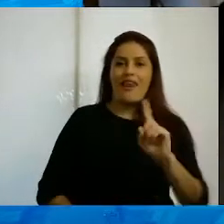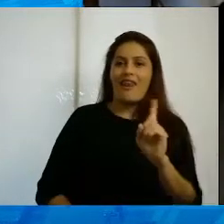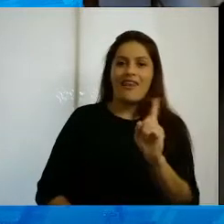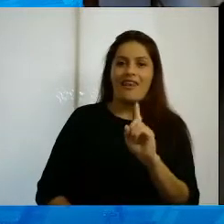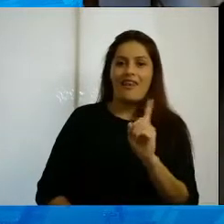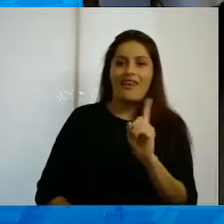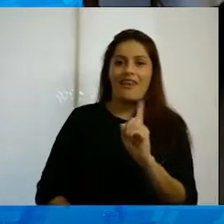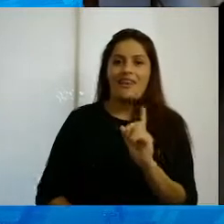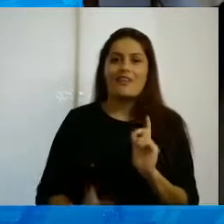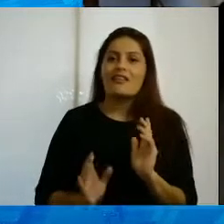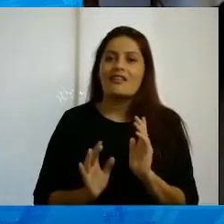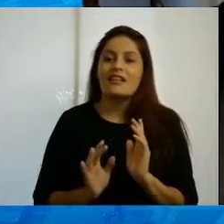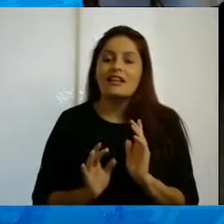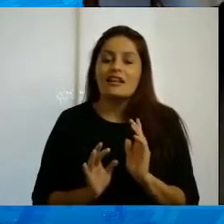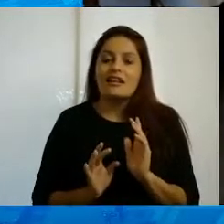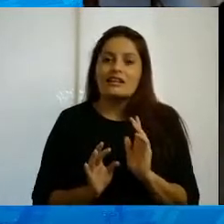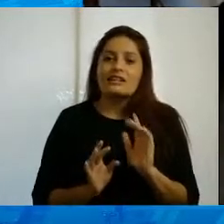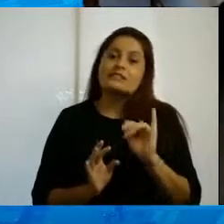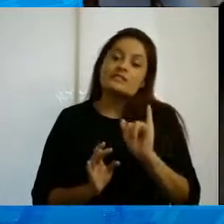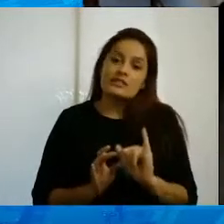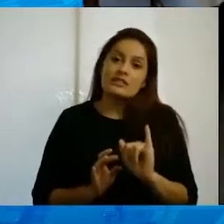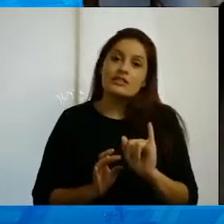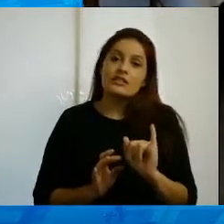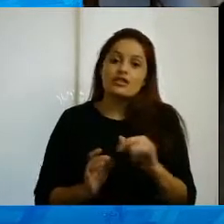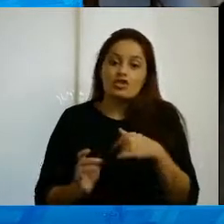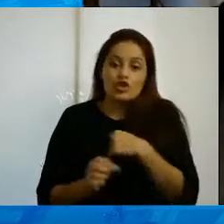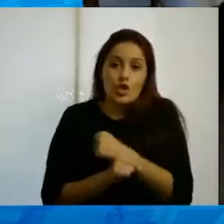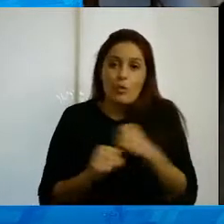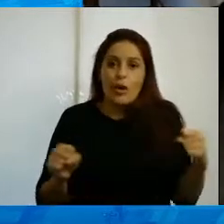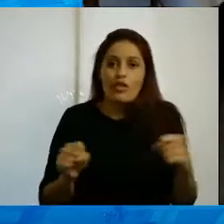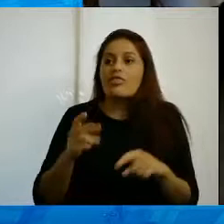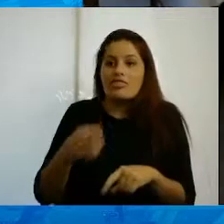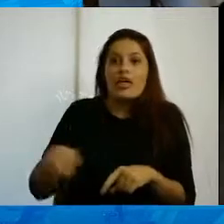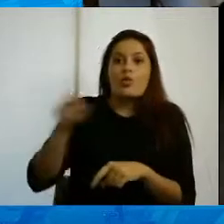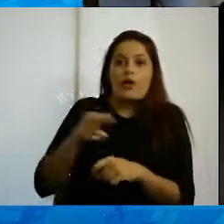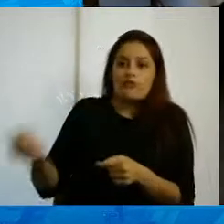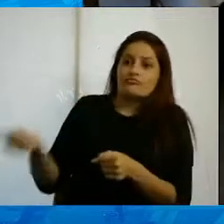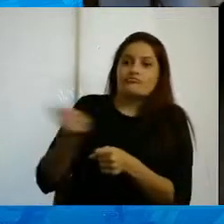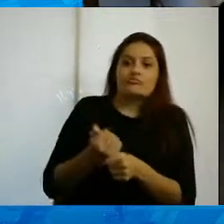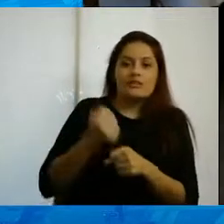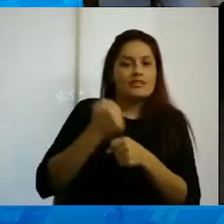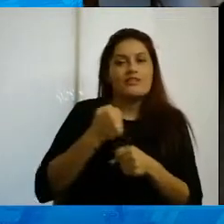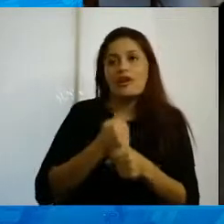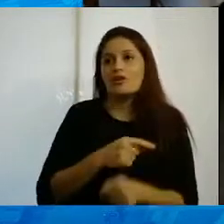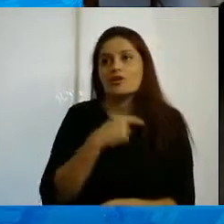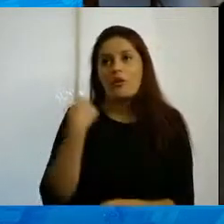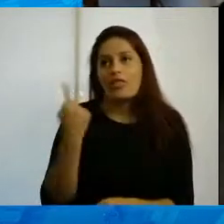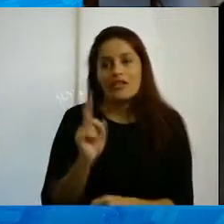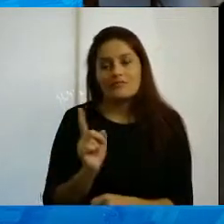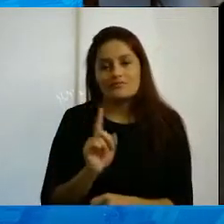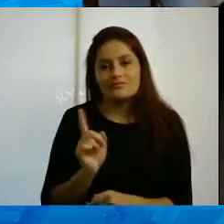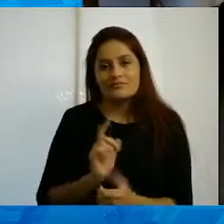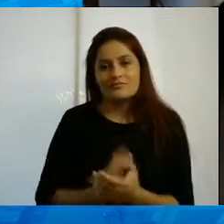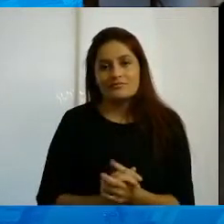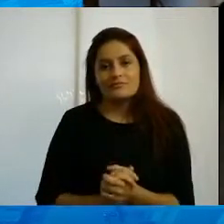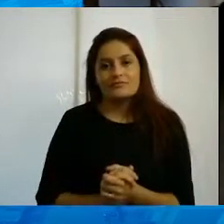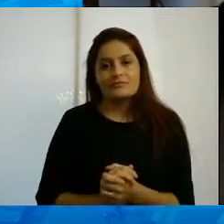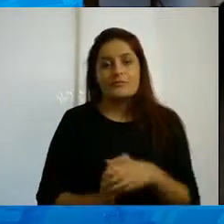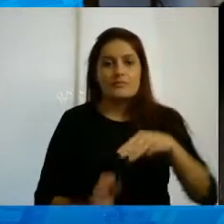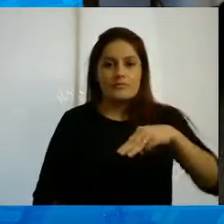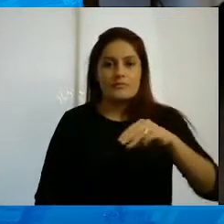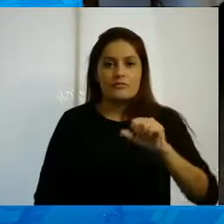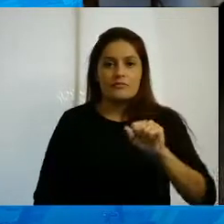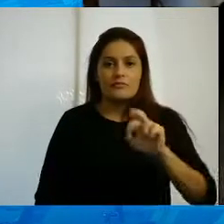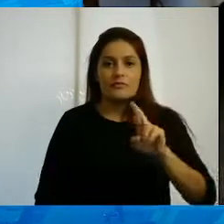del municipio y que, por cierto, no tenemos la facultad de vincularlo o reintegrarlo. Concejal Martínez, es